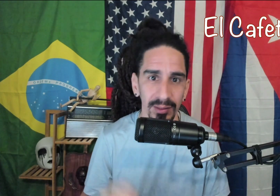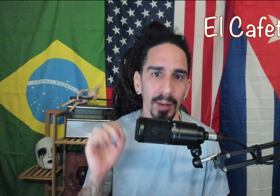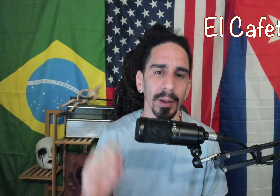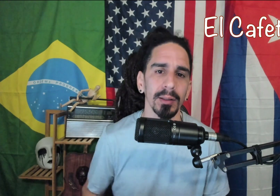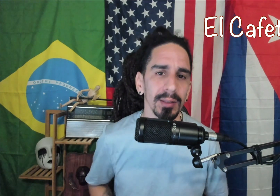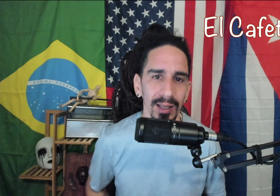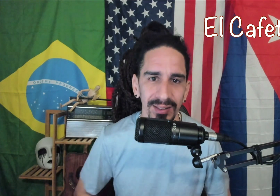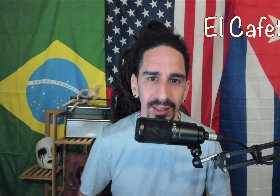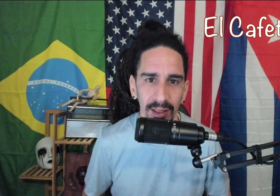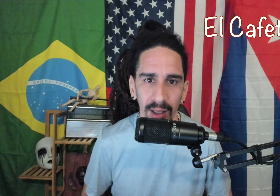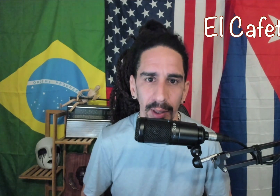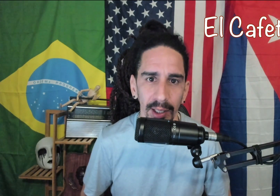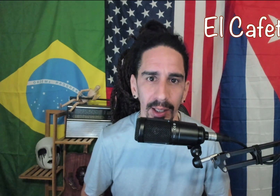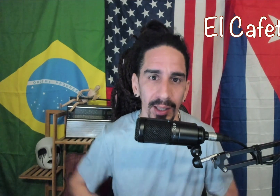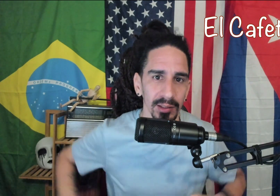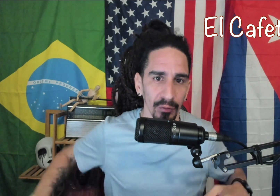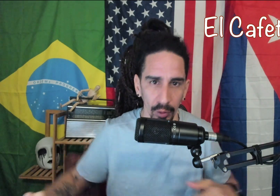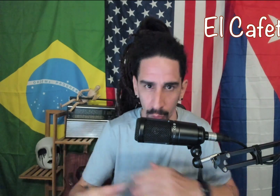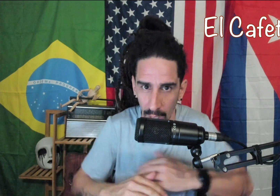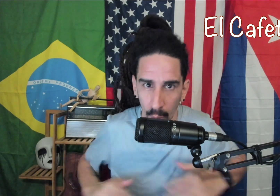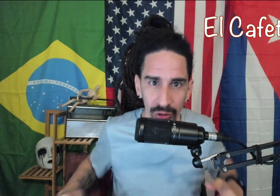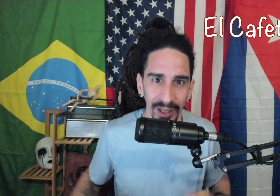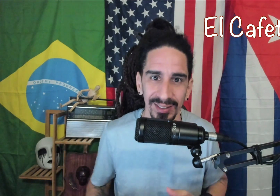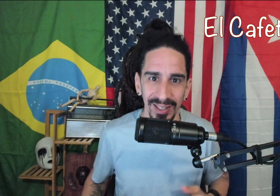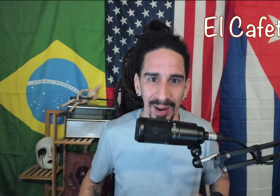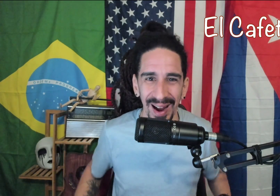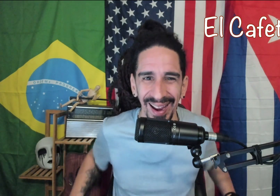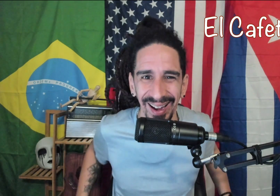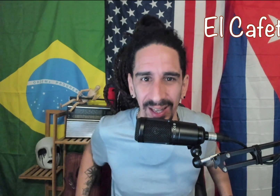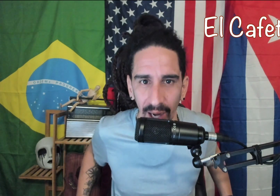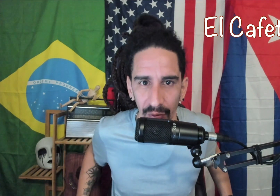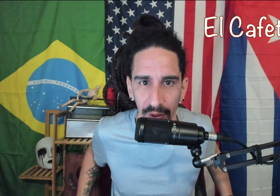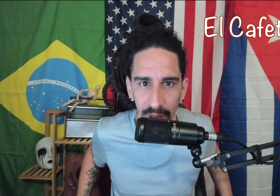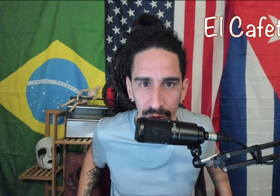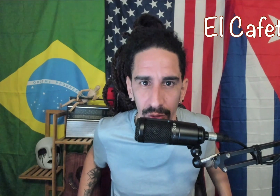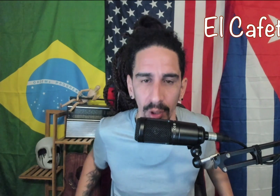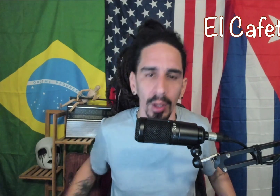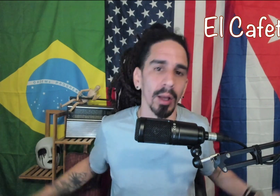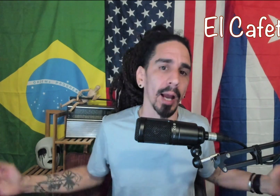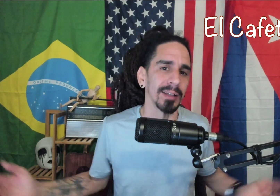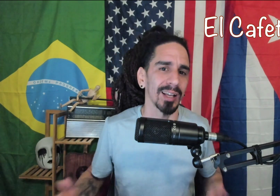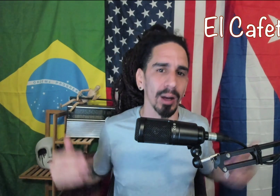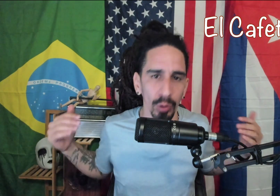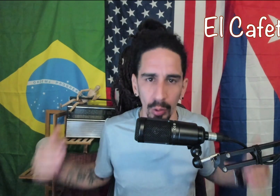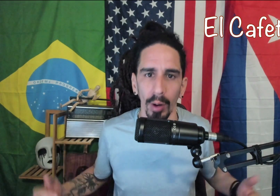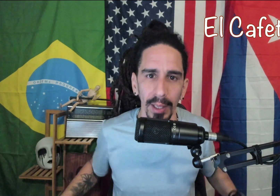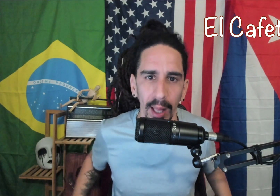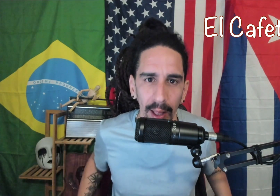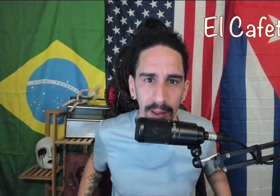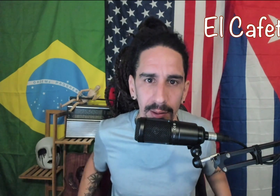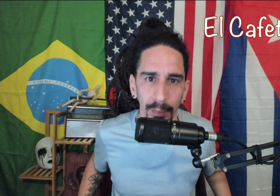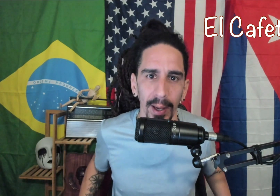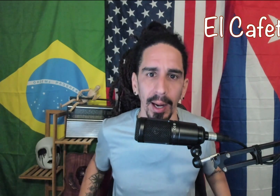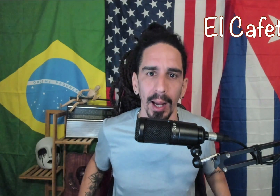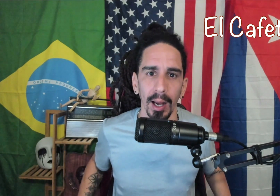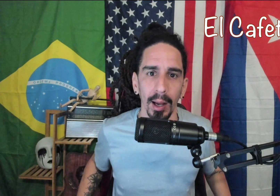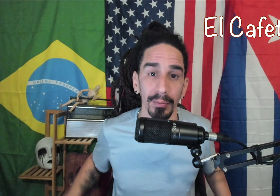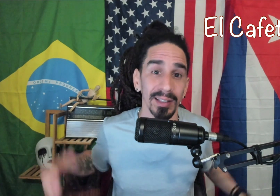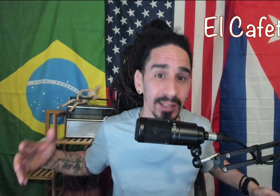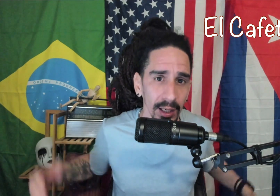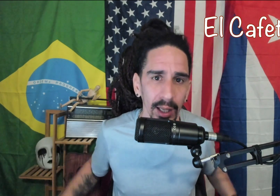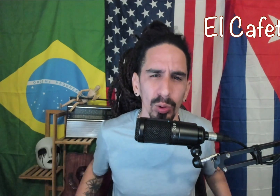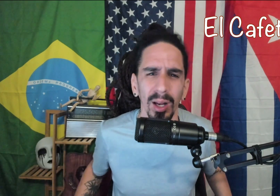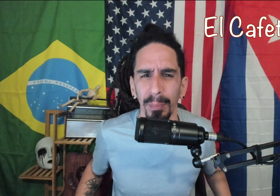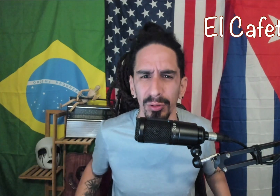a viernes a partir de las 7 de la mañana y se forma una cosa que se llama el cafetazo y ahí se reúnen una pila de gente para